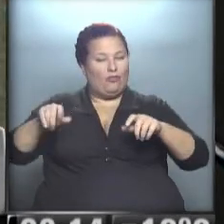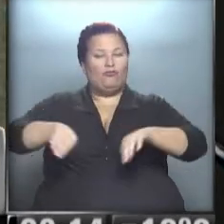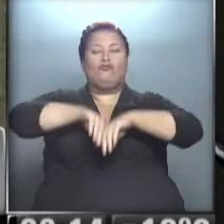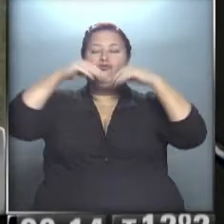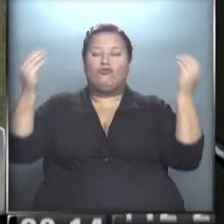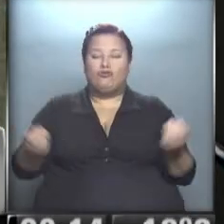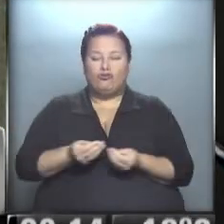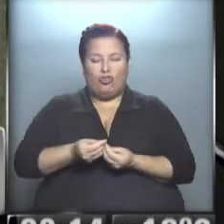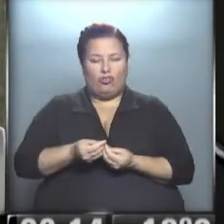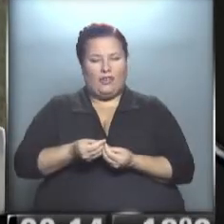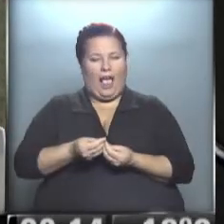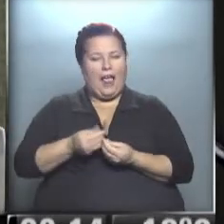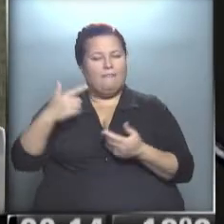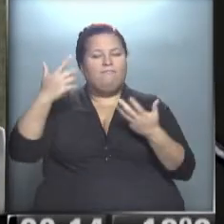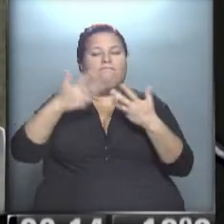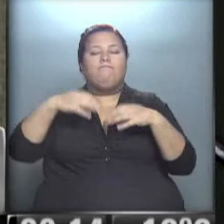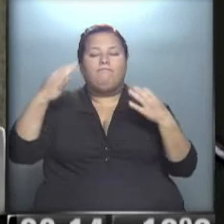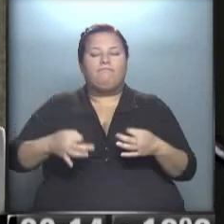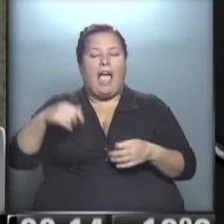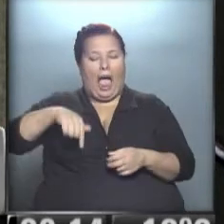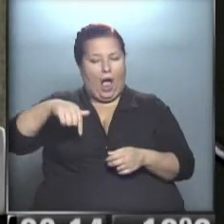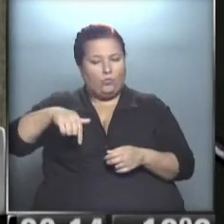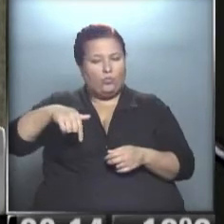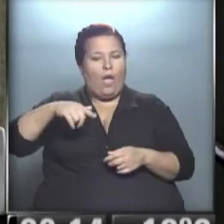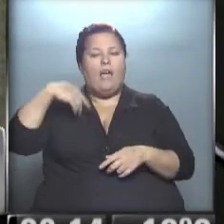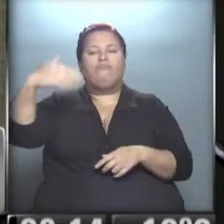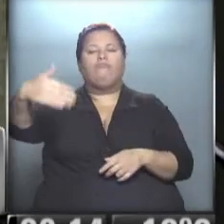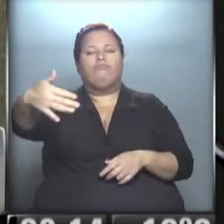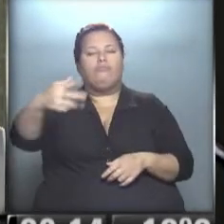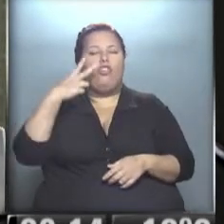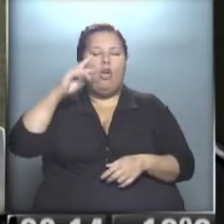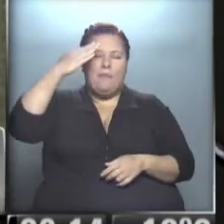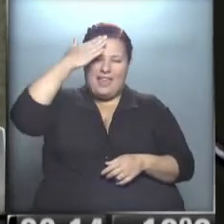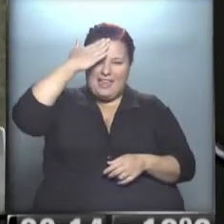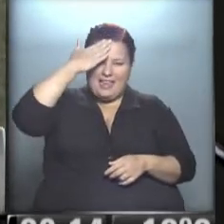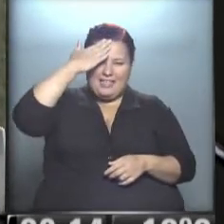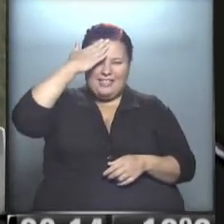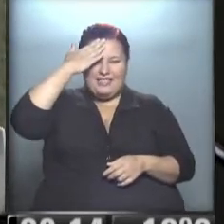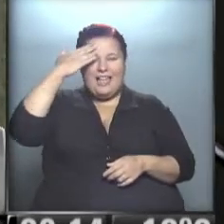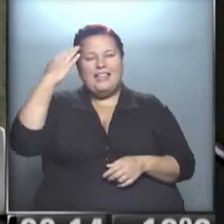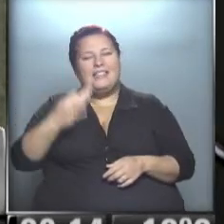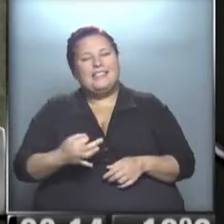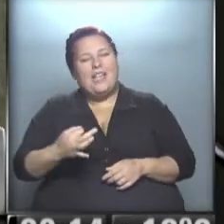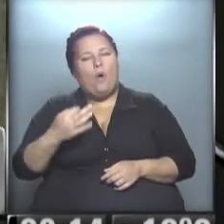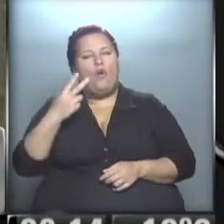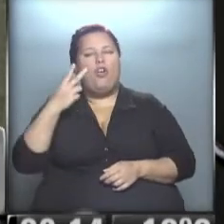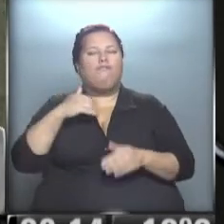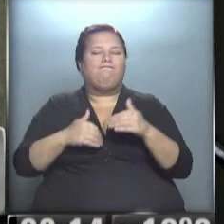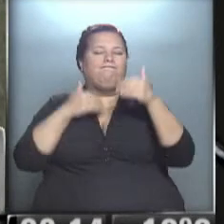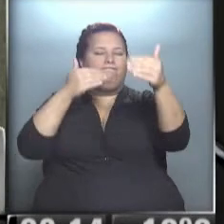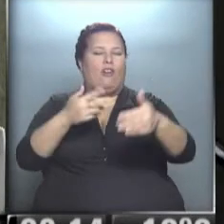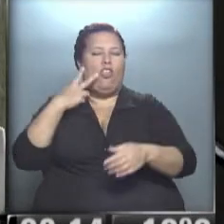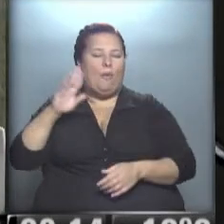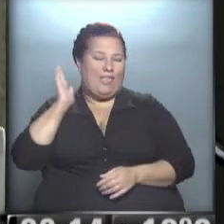total proyectado actual y hacia adelante de 2015 y seguramente se prolongará hasta el